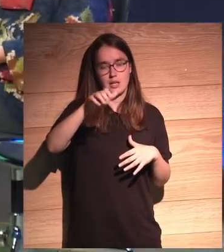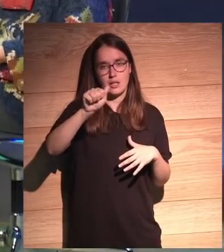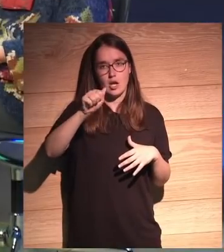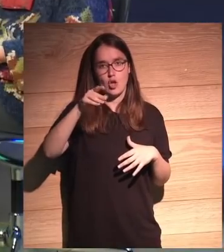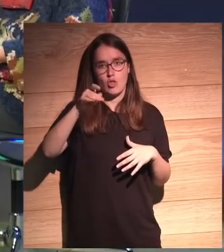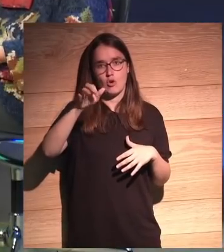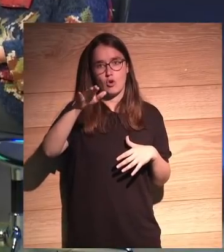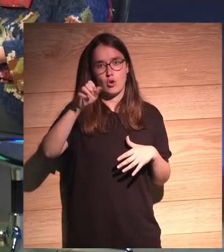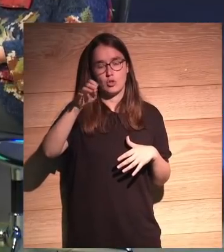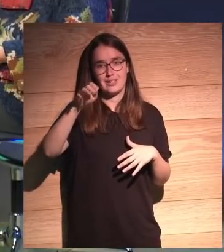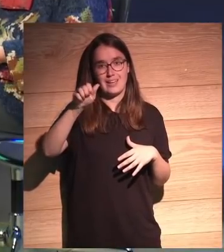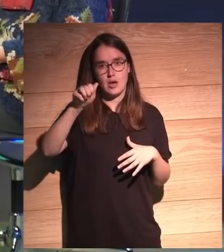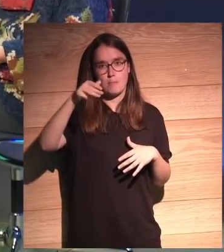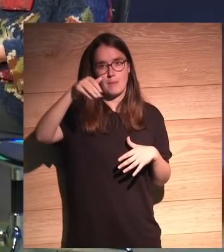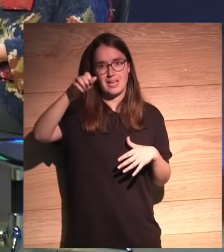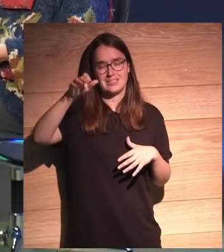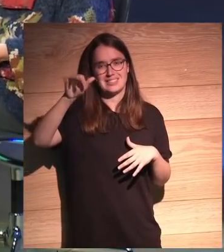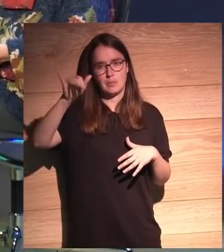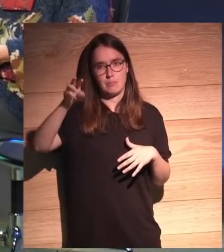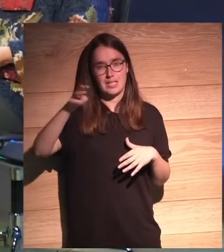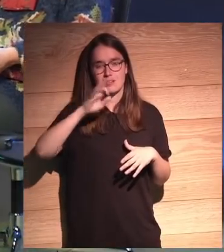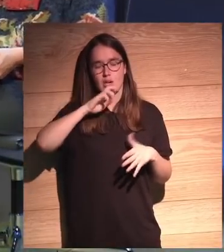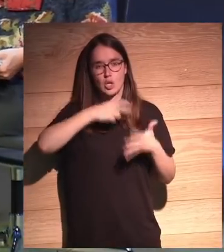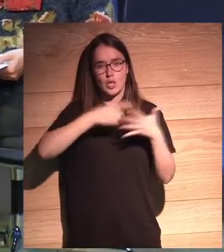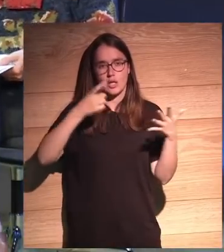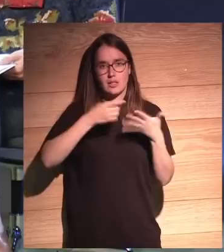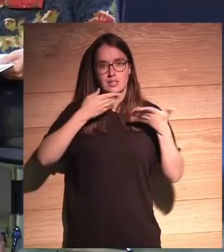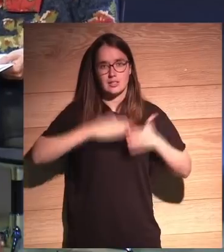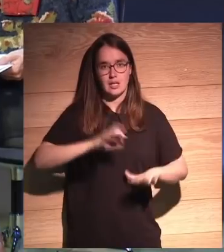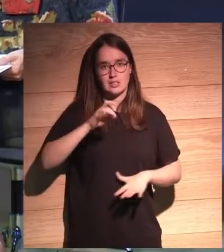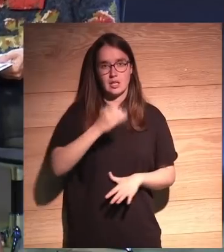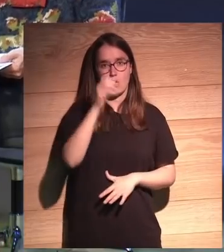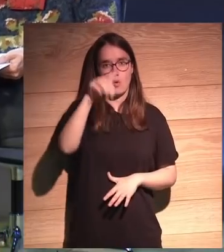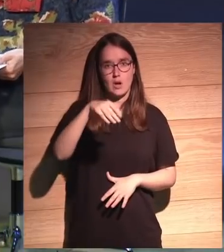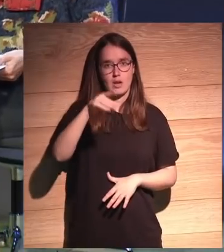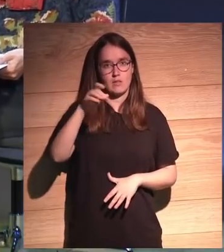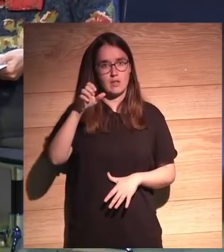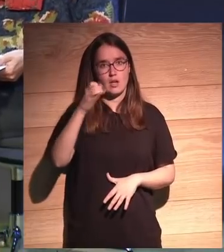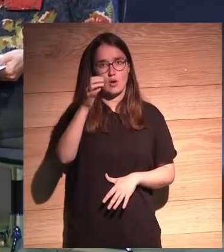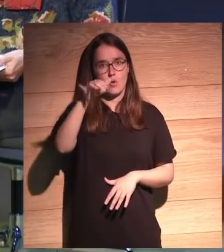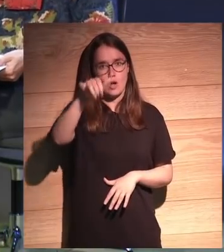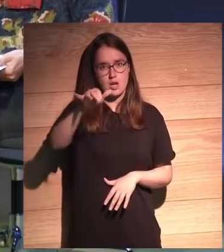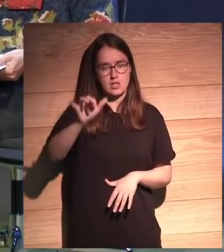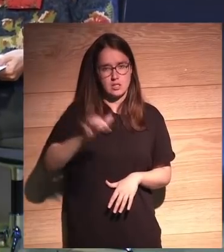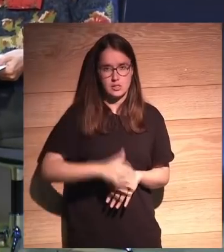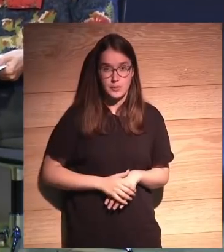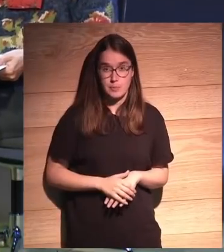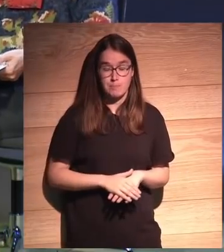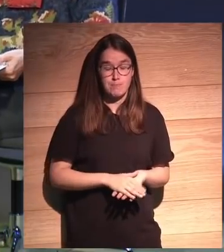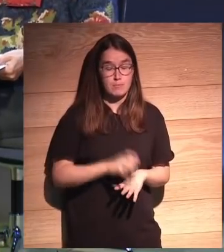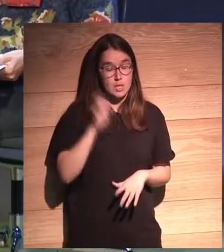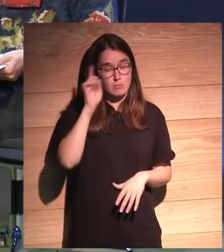Dorotea Joanes Masip, siglo XVI, hijas de Juan de Juanes, del gran Juan de Juanes, ¿no? Un